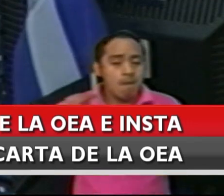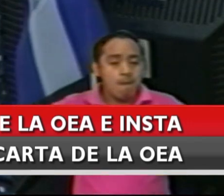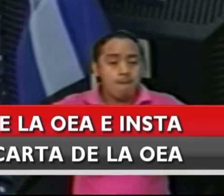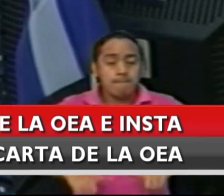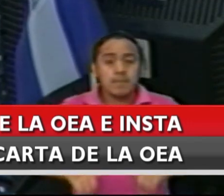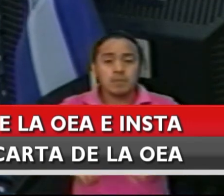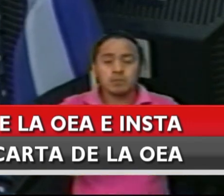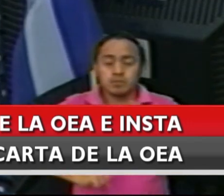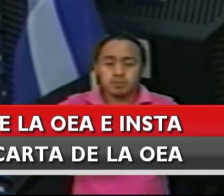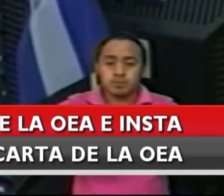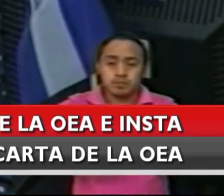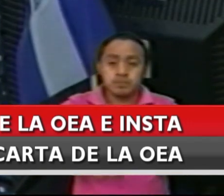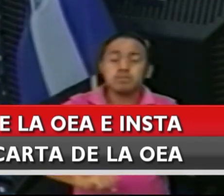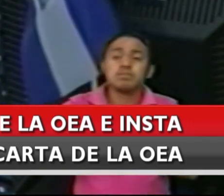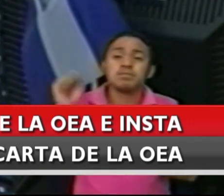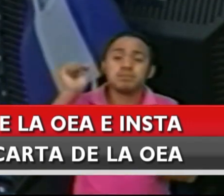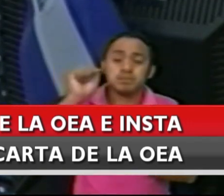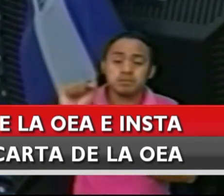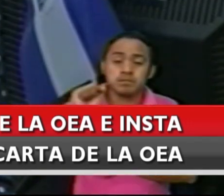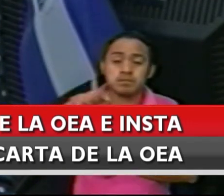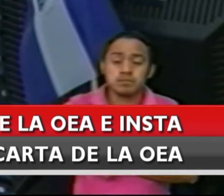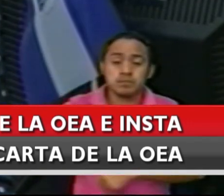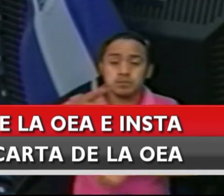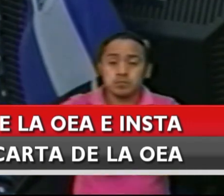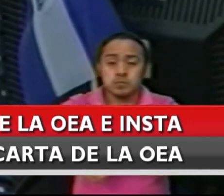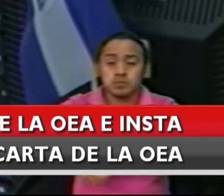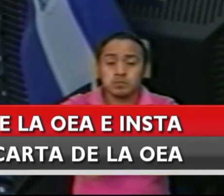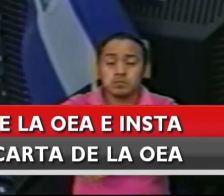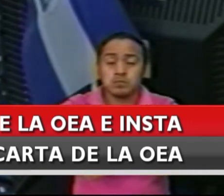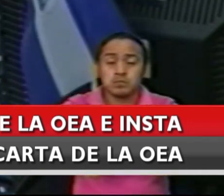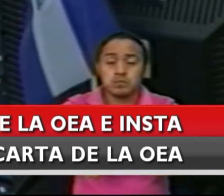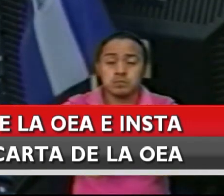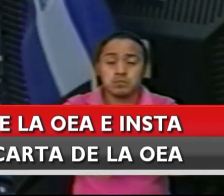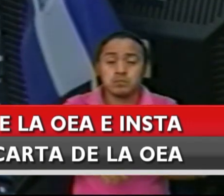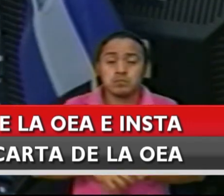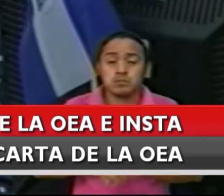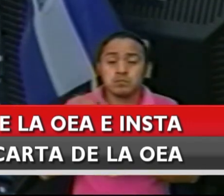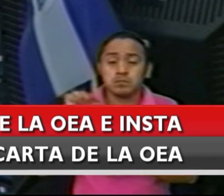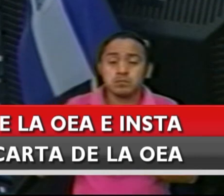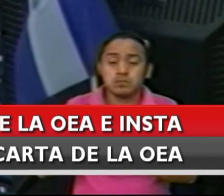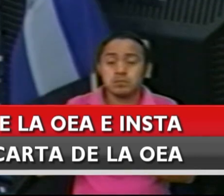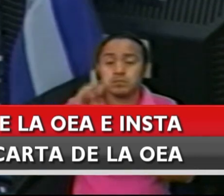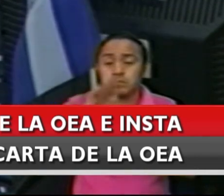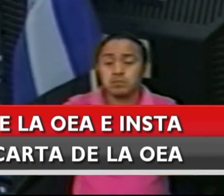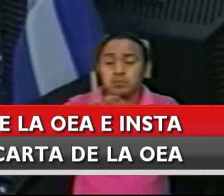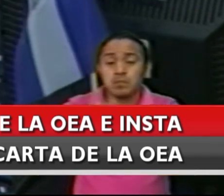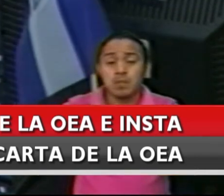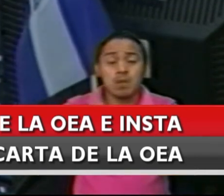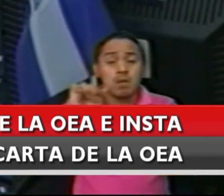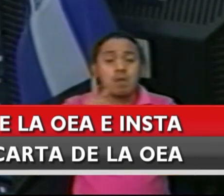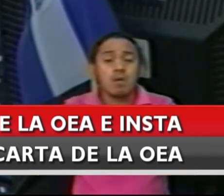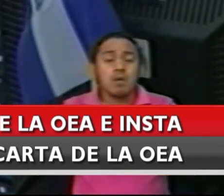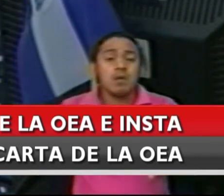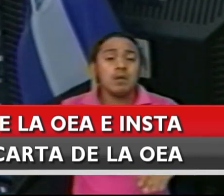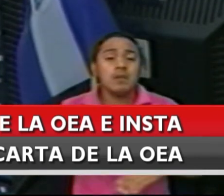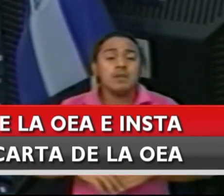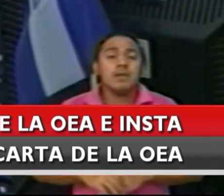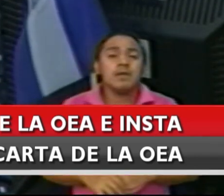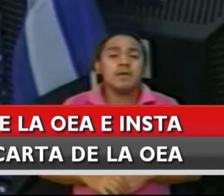digna respaldamos al comandante Daniel en esta petición que estamos